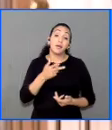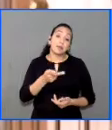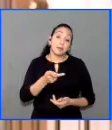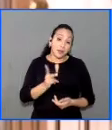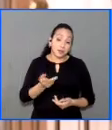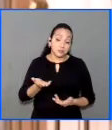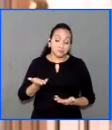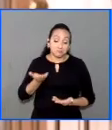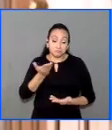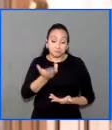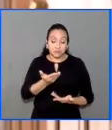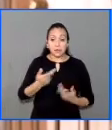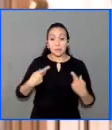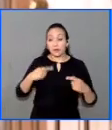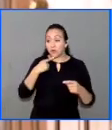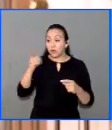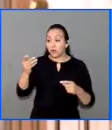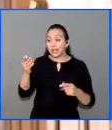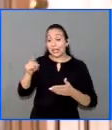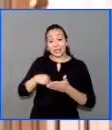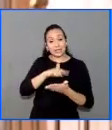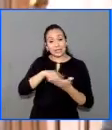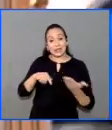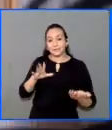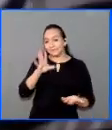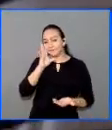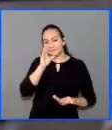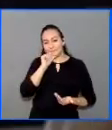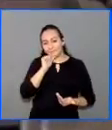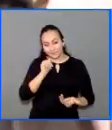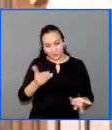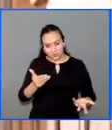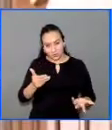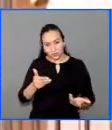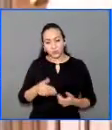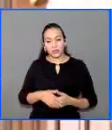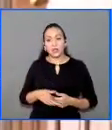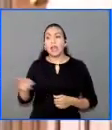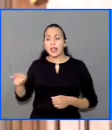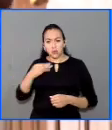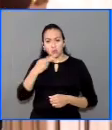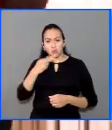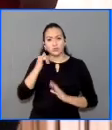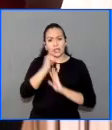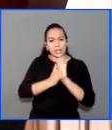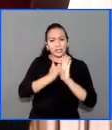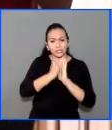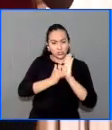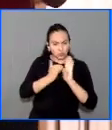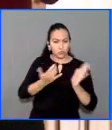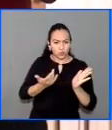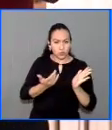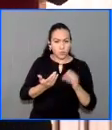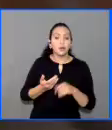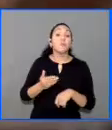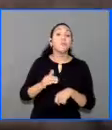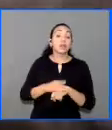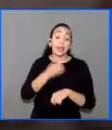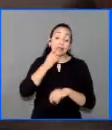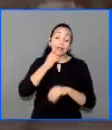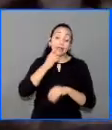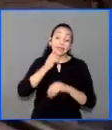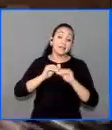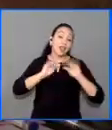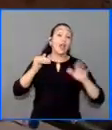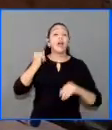denunciada suspender el sondeo que se encuentra en su canal de YouTube, toda vez que bajo la apariencia de buen derecho y de manera